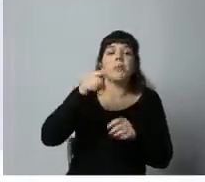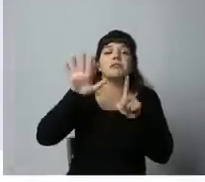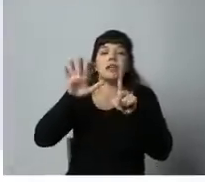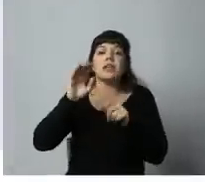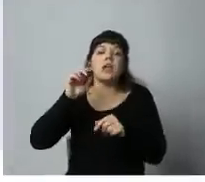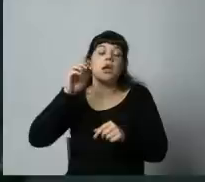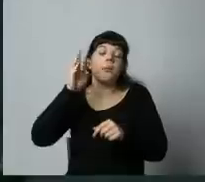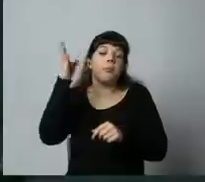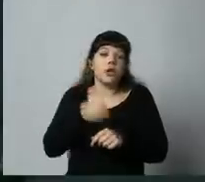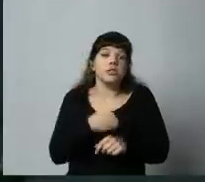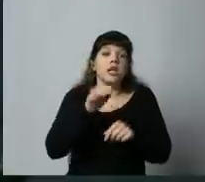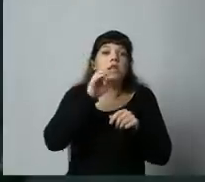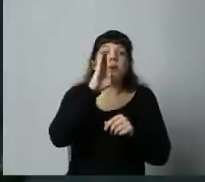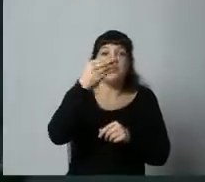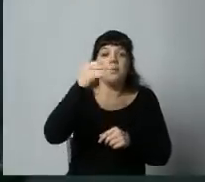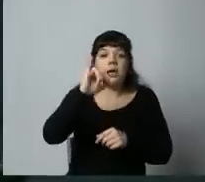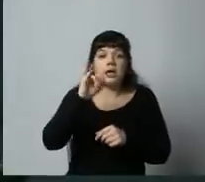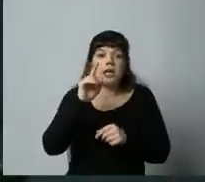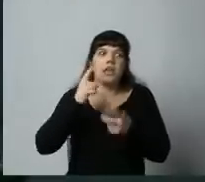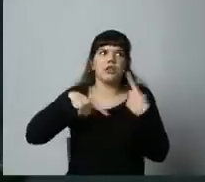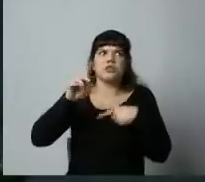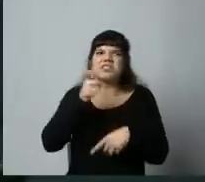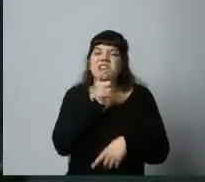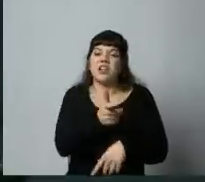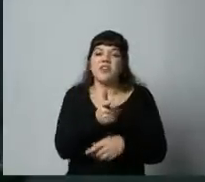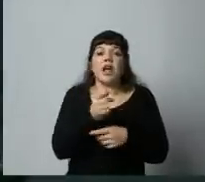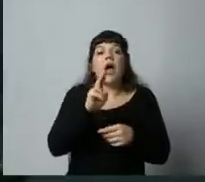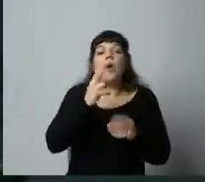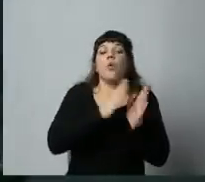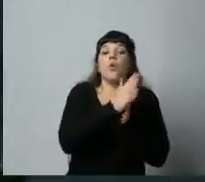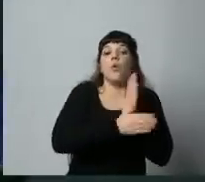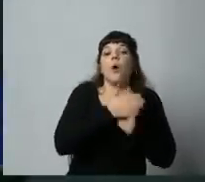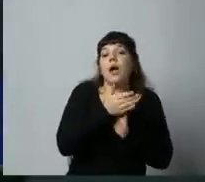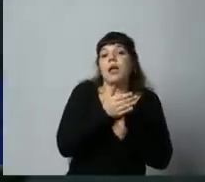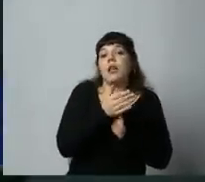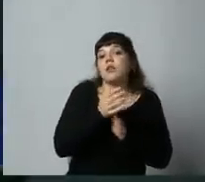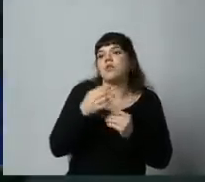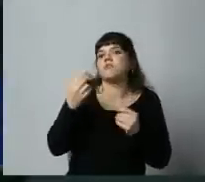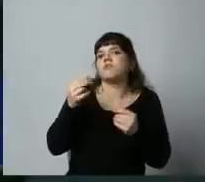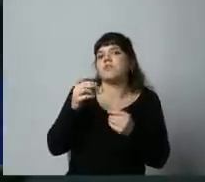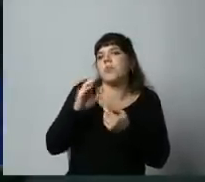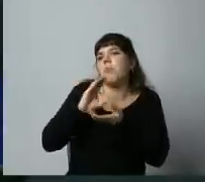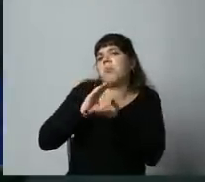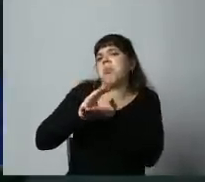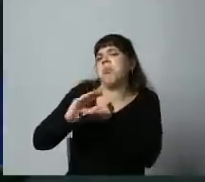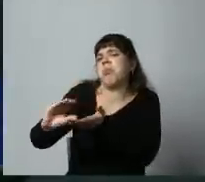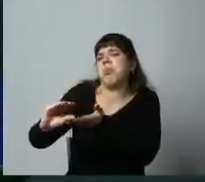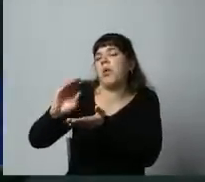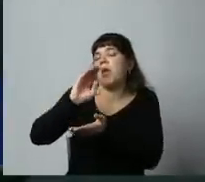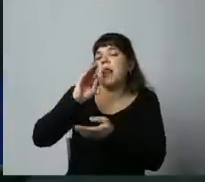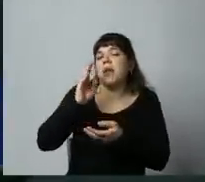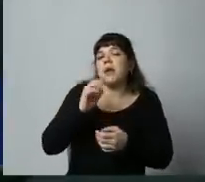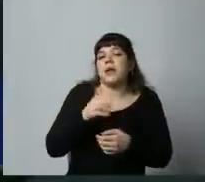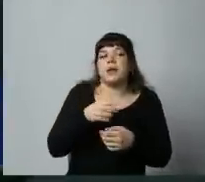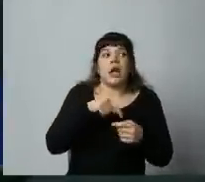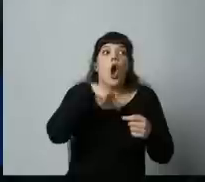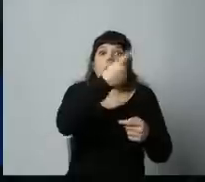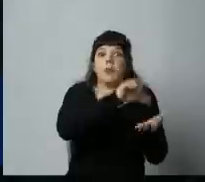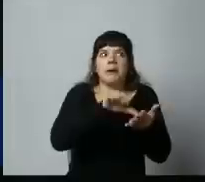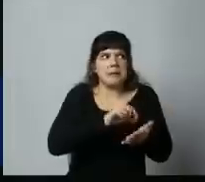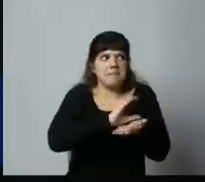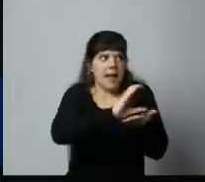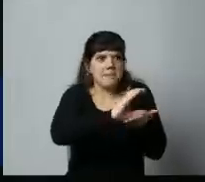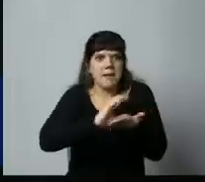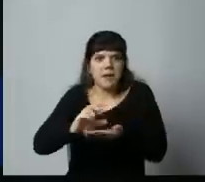pbi Y significó ser el país que menos pesos puso para resistir